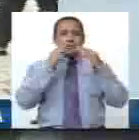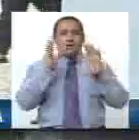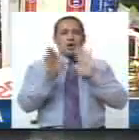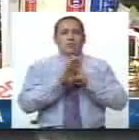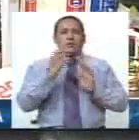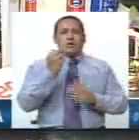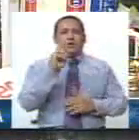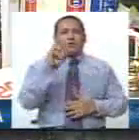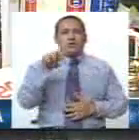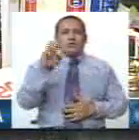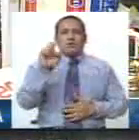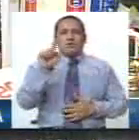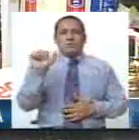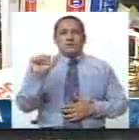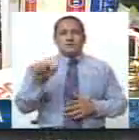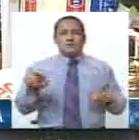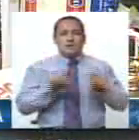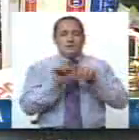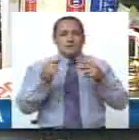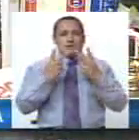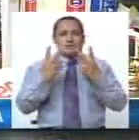Oropesa. Es con esta